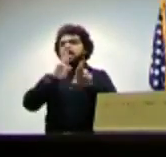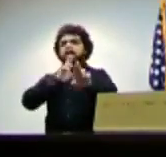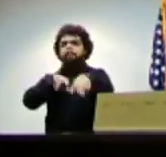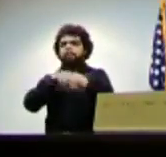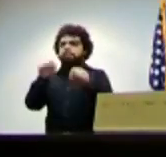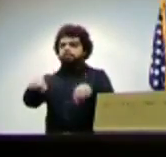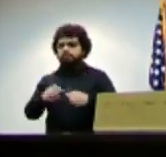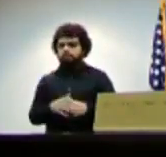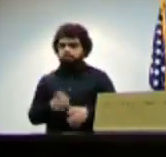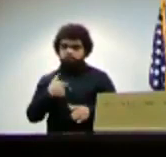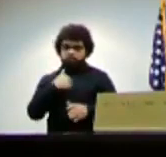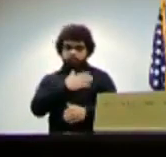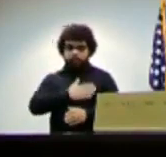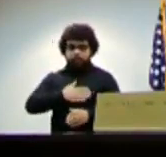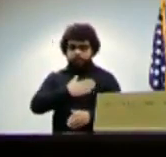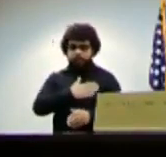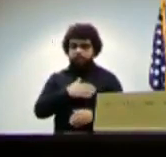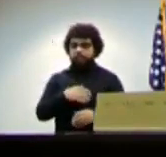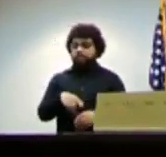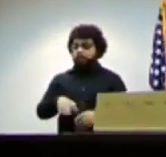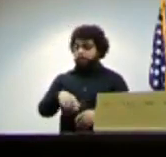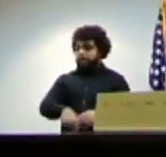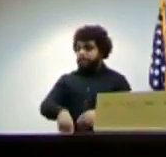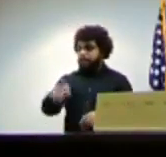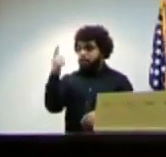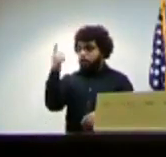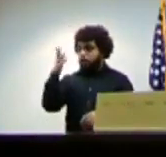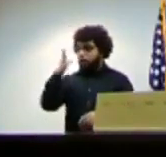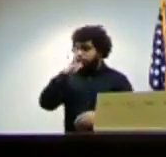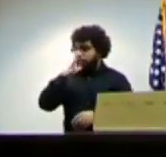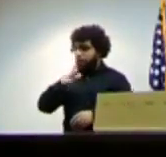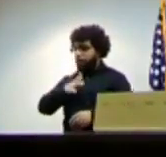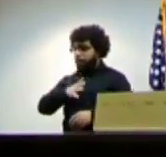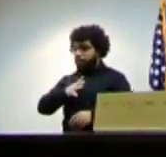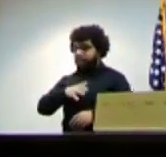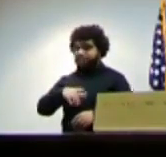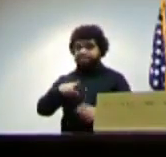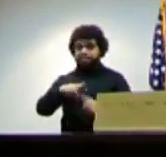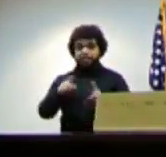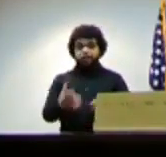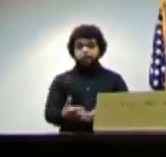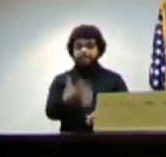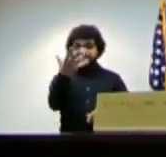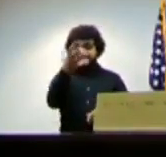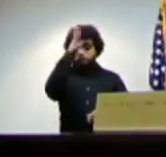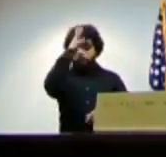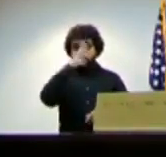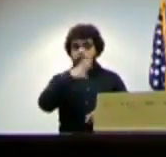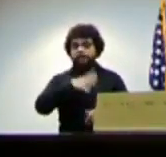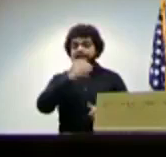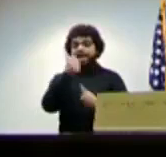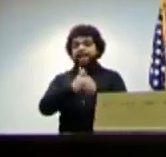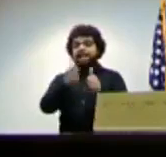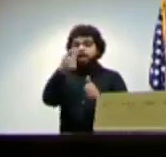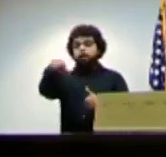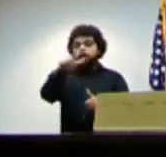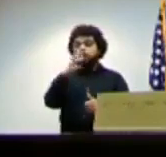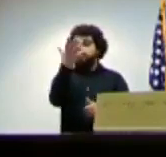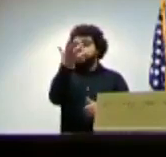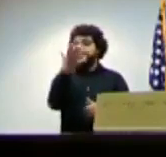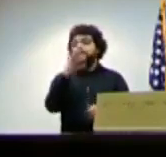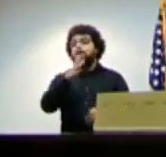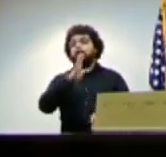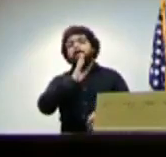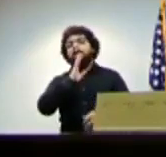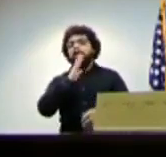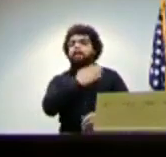que sí le voy a pedir, que como solamente es una dama y varios compañeros varones, que cada vez que uno vaya a hablar, se identifica para fines